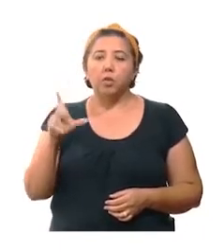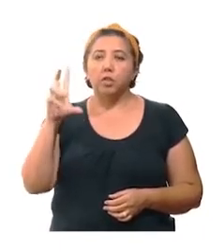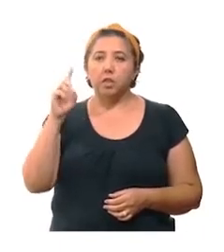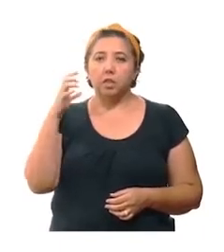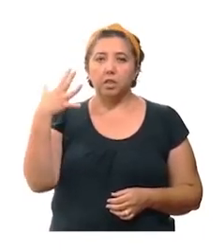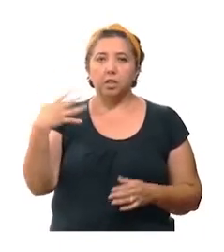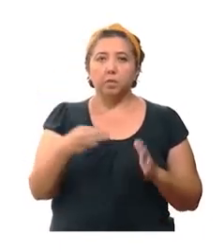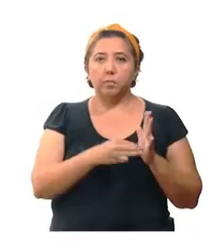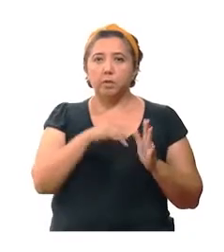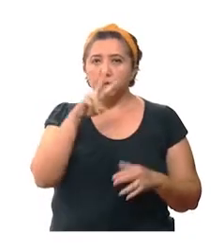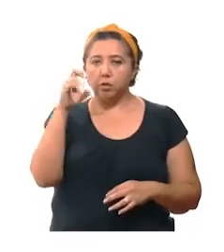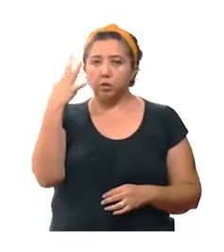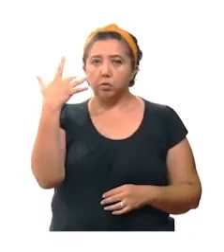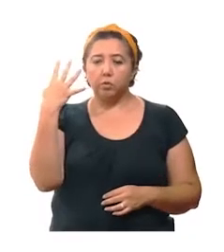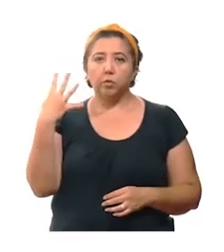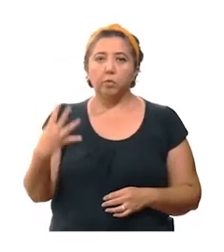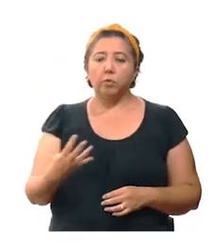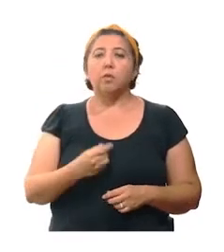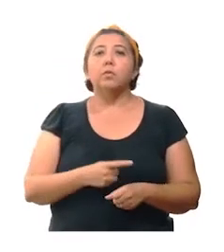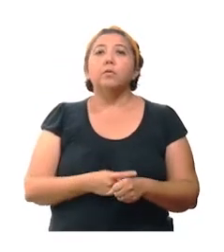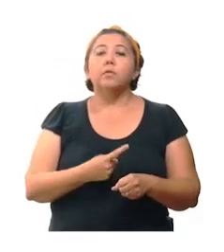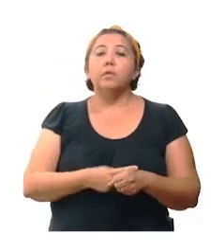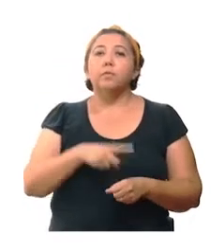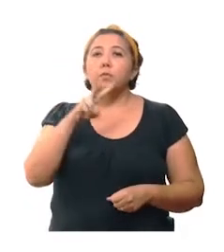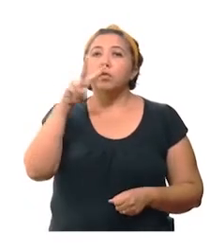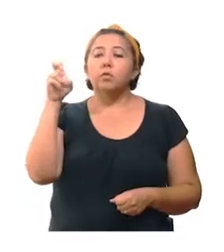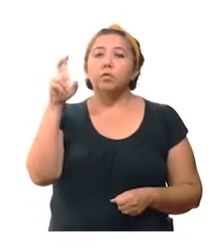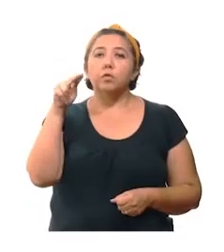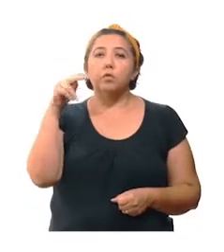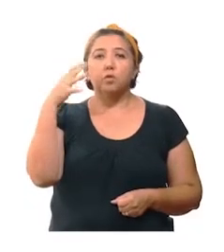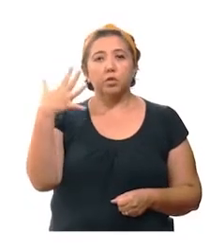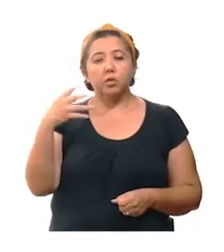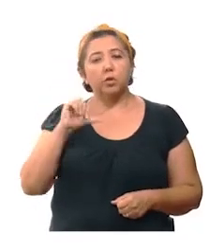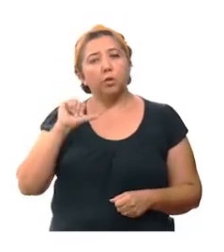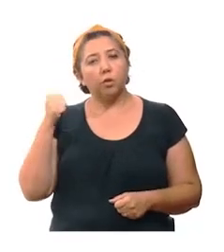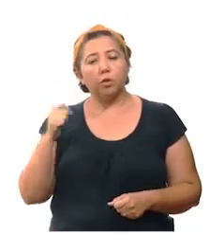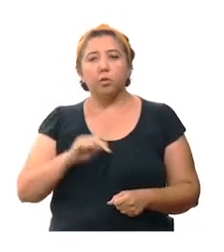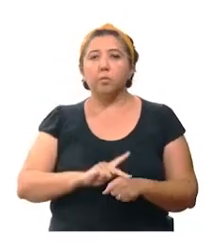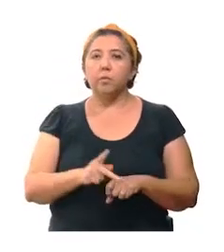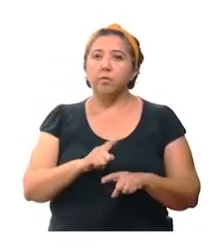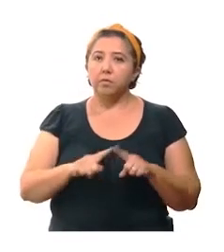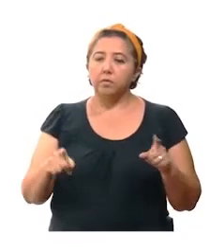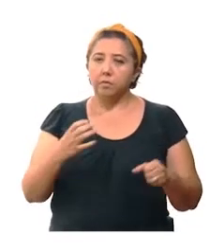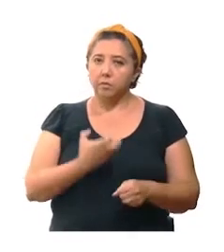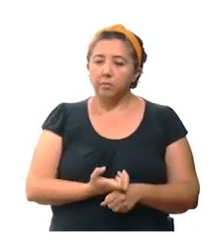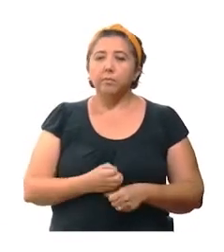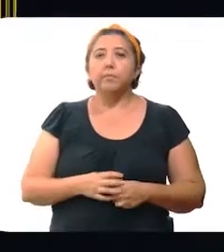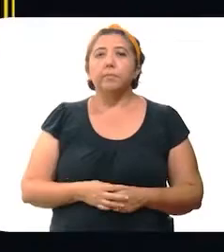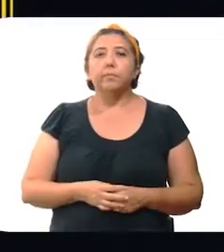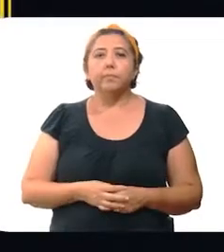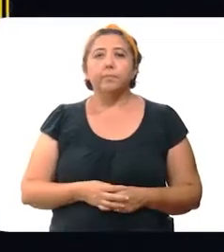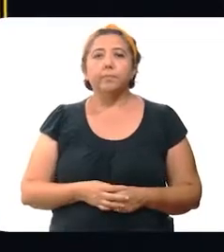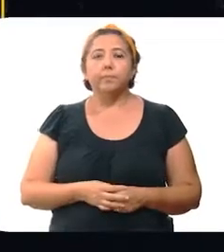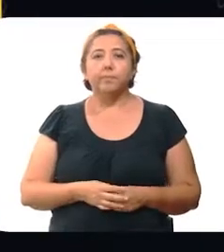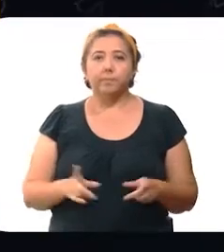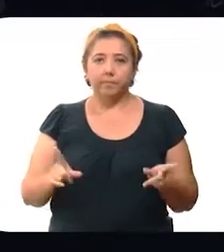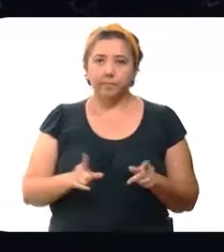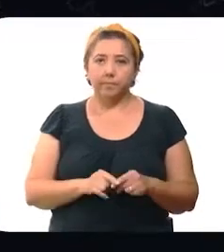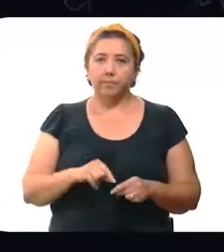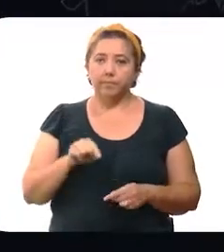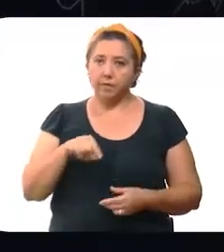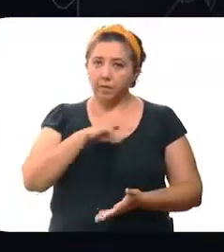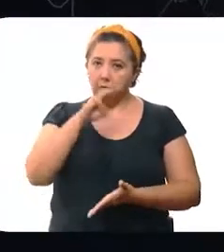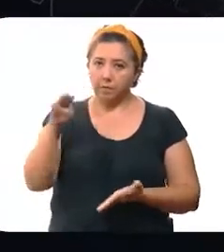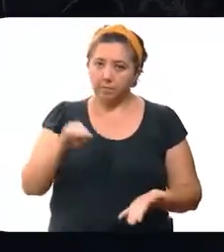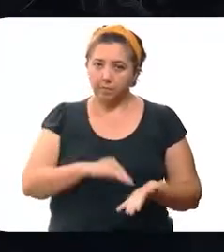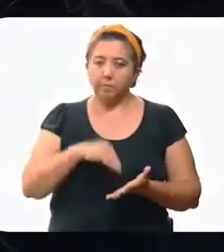los 35.254 casos positivos, 285 son de otro país u otro estado. Específicamente